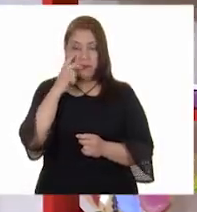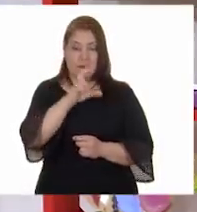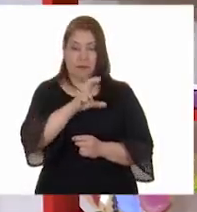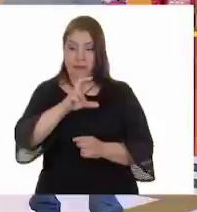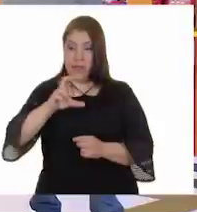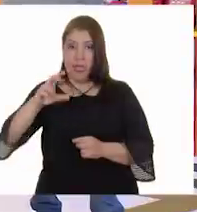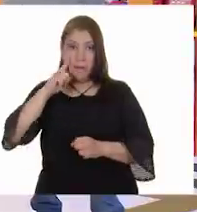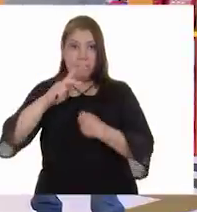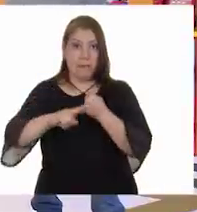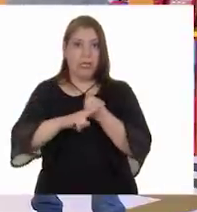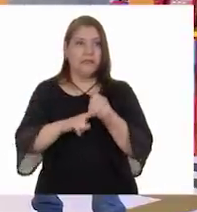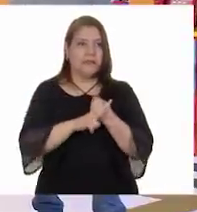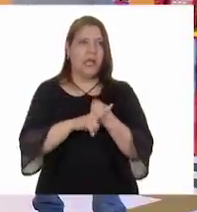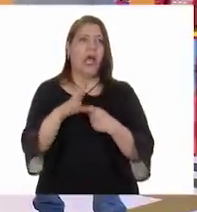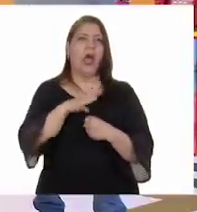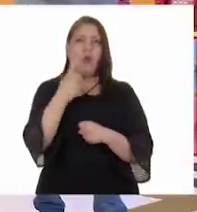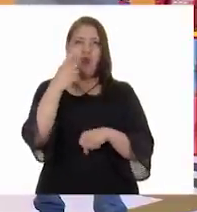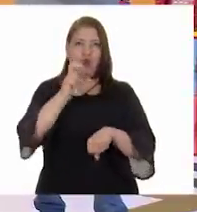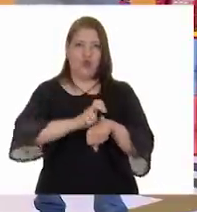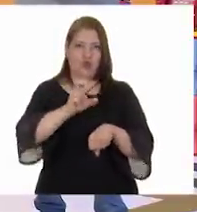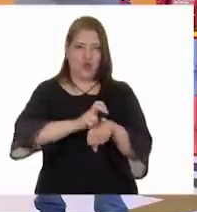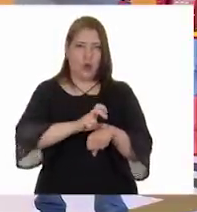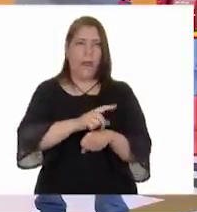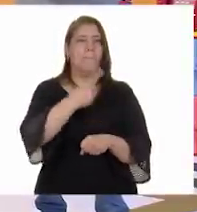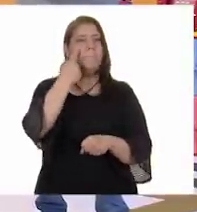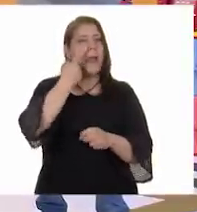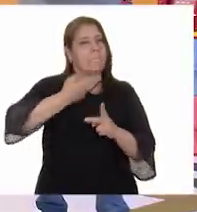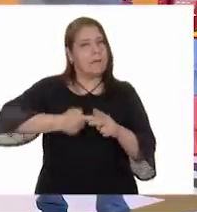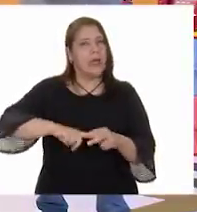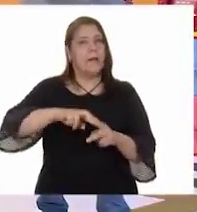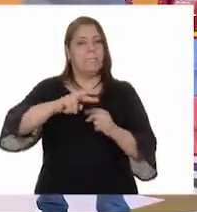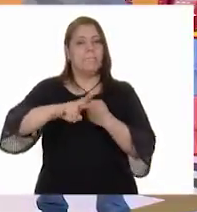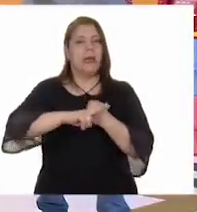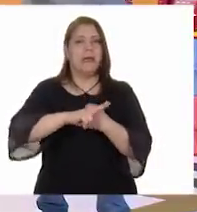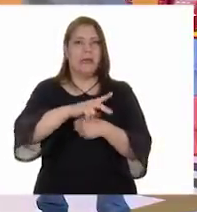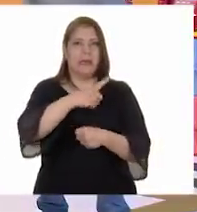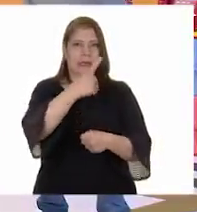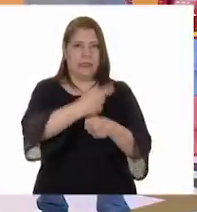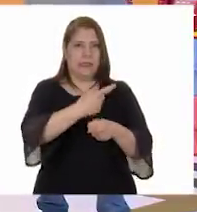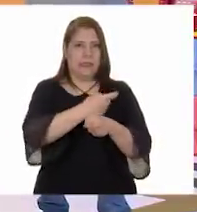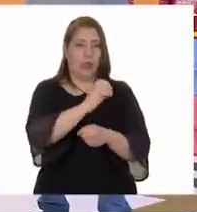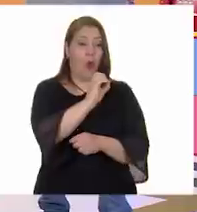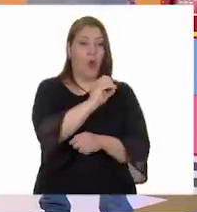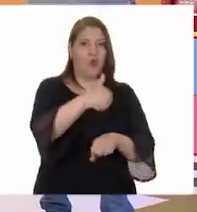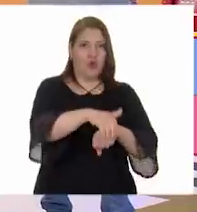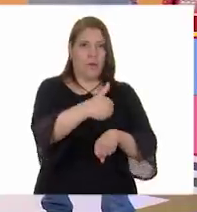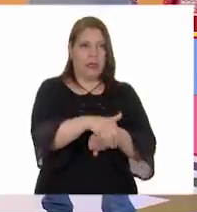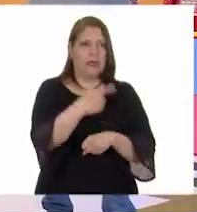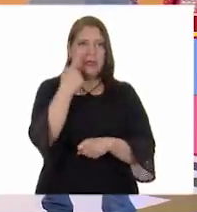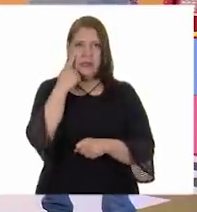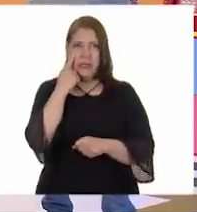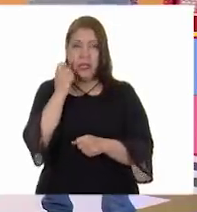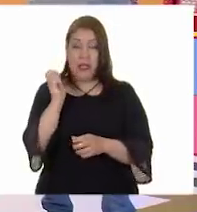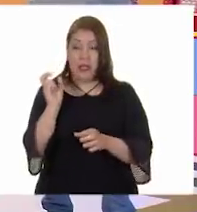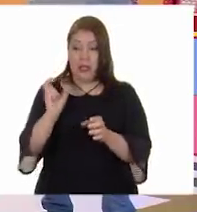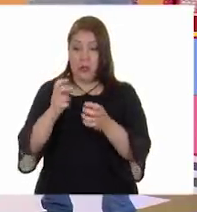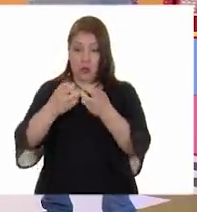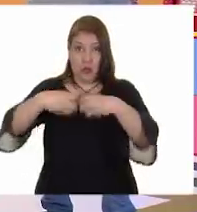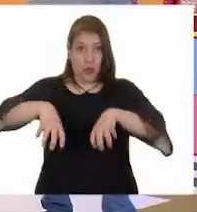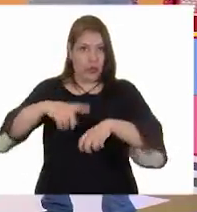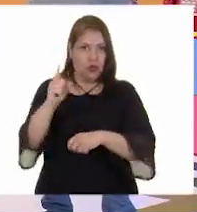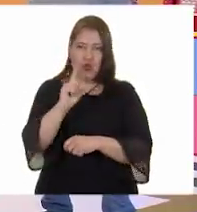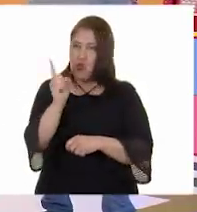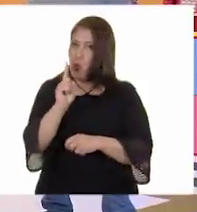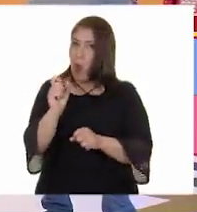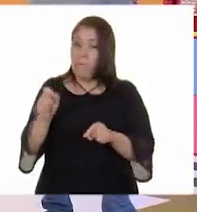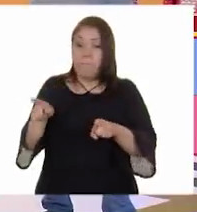vasos tenemos un huevo. Vamos a empezar con el vaso número 0. Muy bien. ¿Qué vas a hacer? No lo vas a romper. Pon el huevo adentro